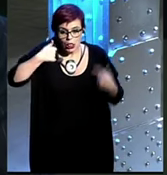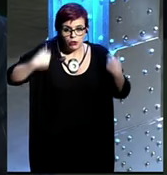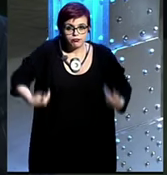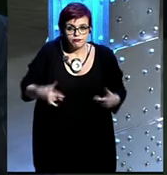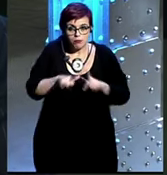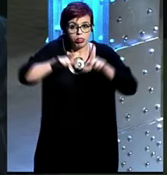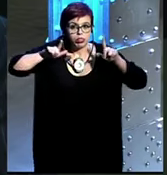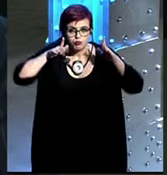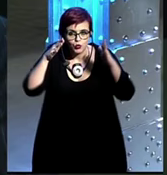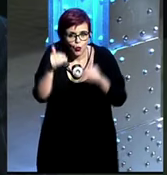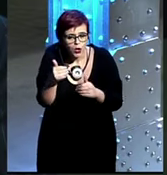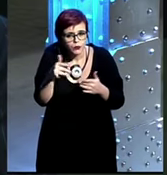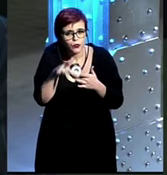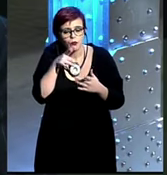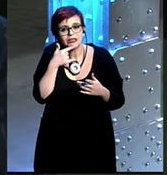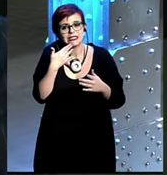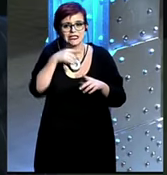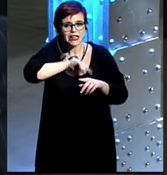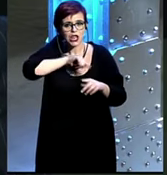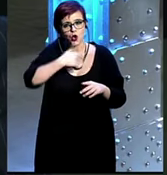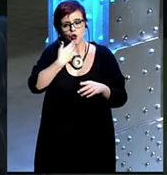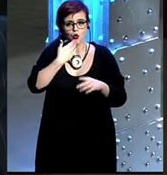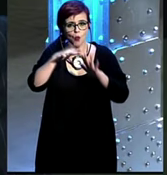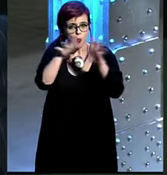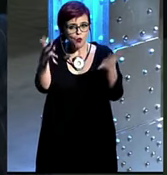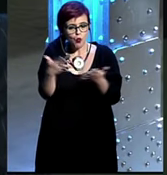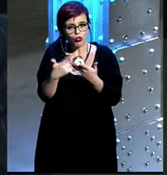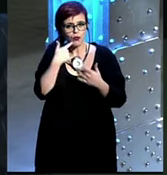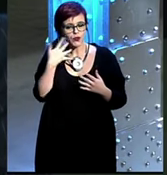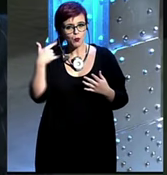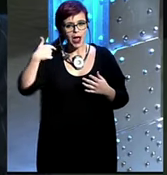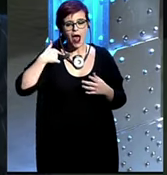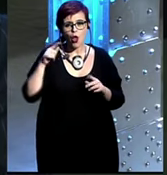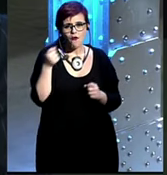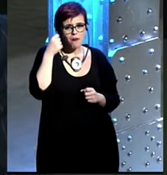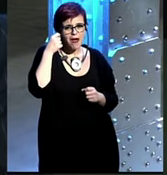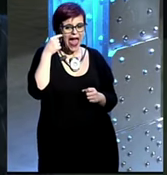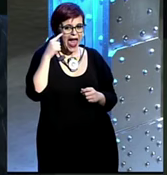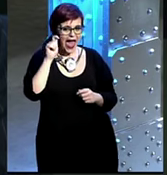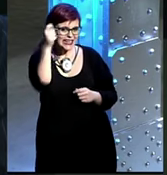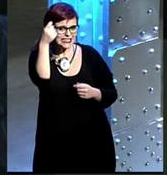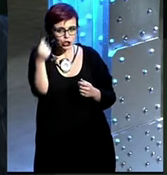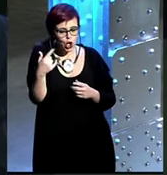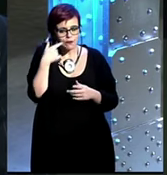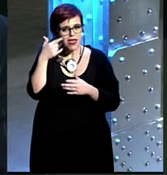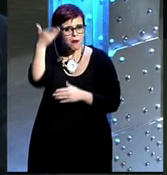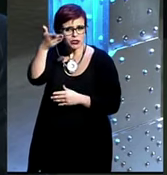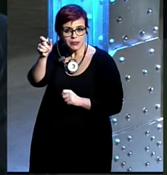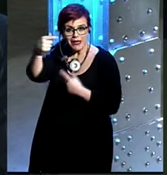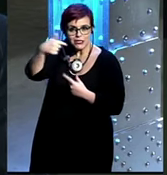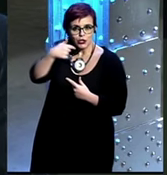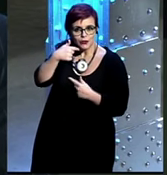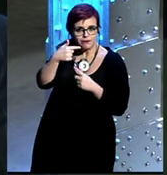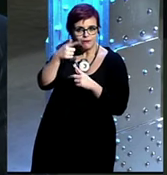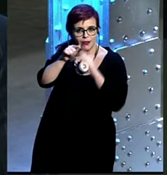central de la vida. Y que había entrado en un mundo en el cual se valoraba el éxito y yo no estaba teniendo éxito en este ámbito. Y luego el